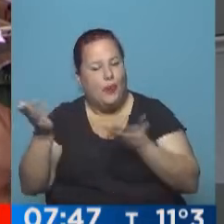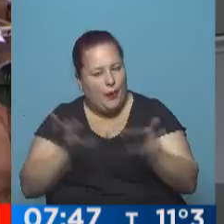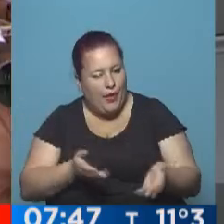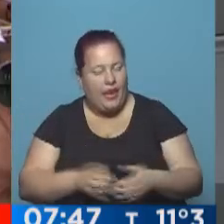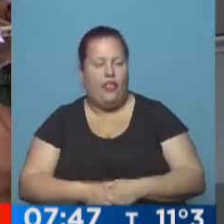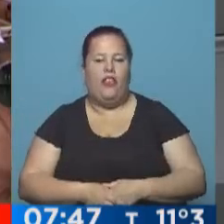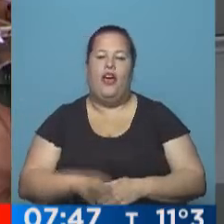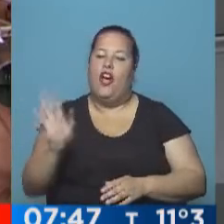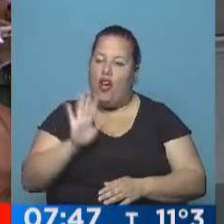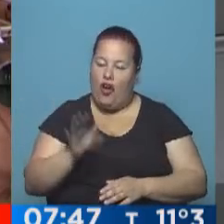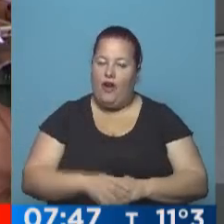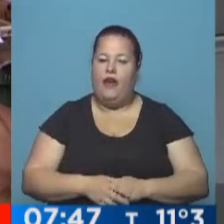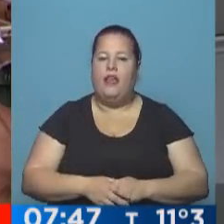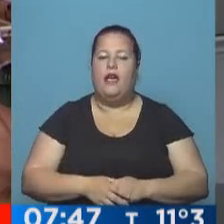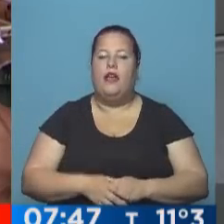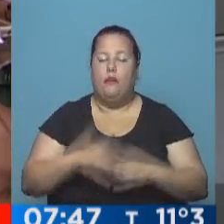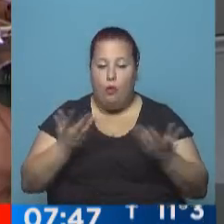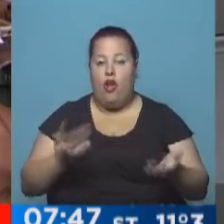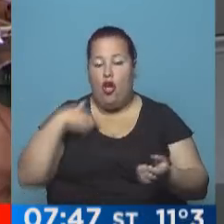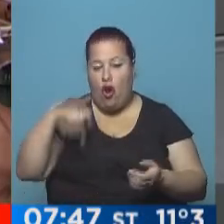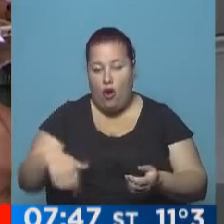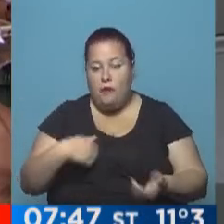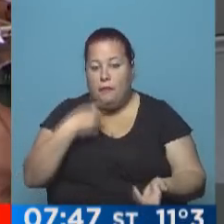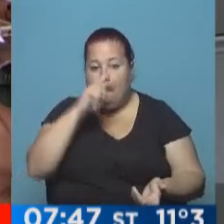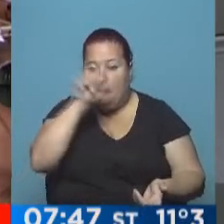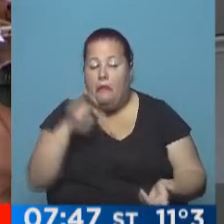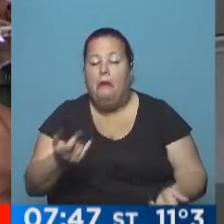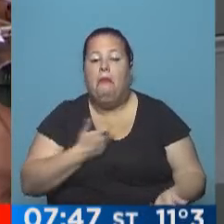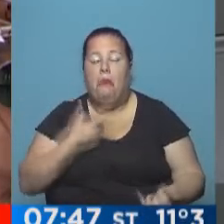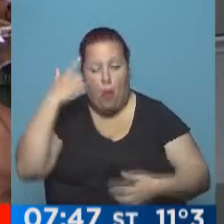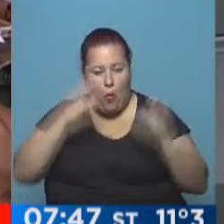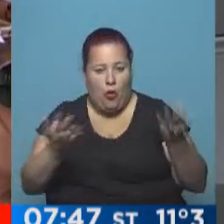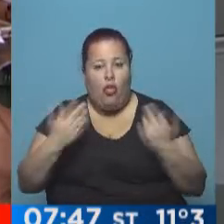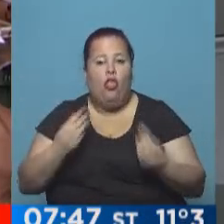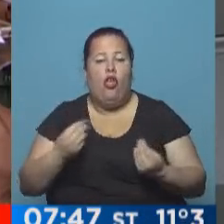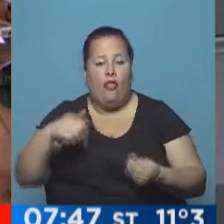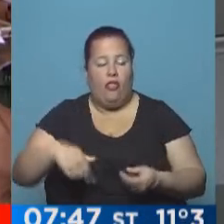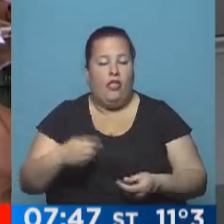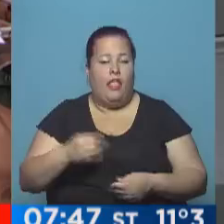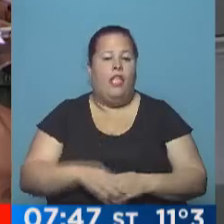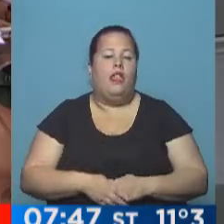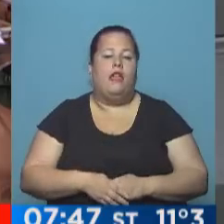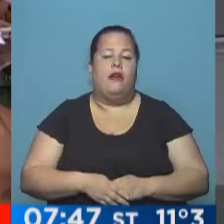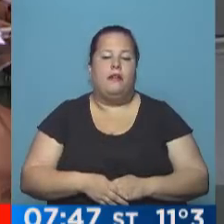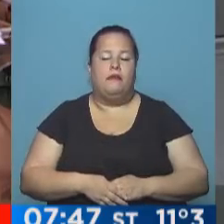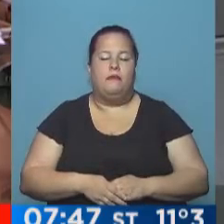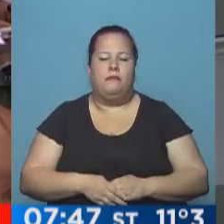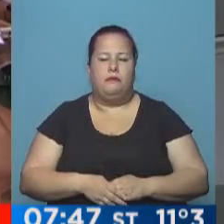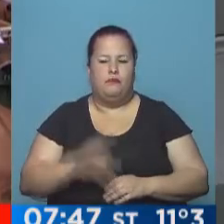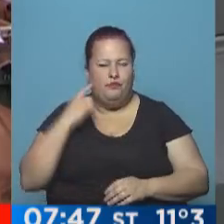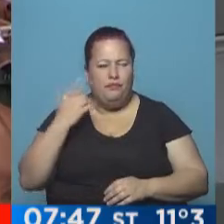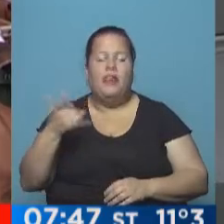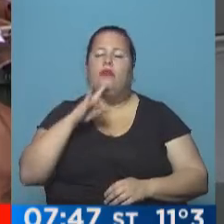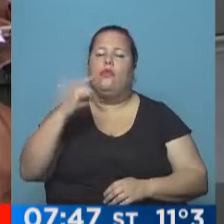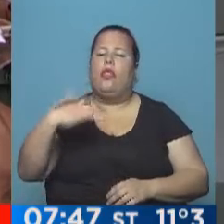bienvenido. Bueno, eso es lo que estamos preguntando a la justicia penal, sí, para que nos